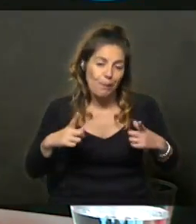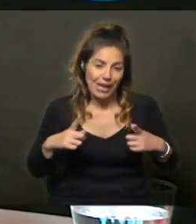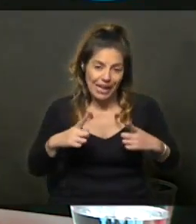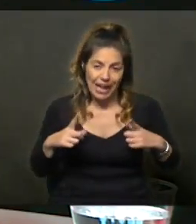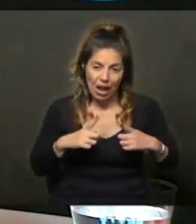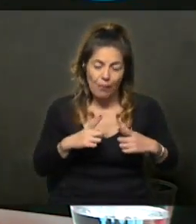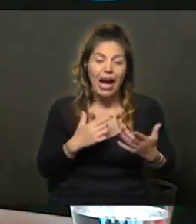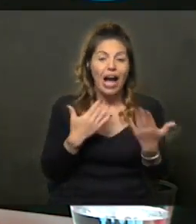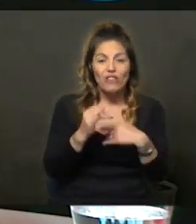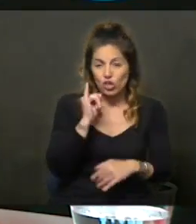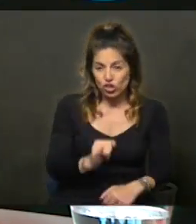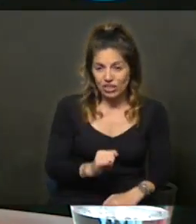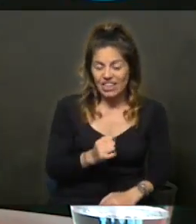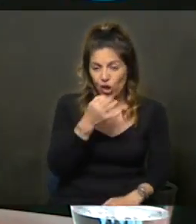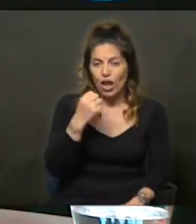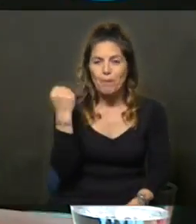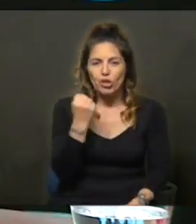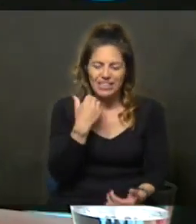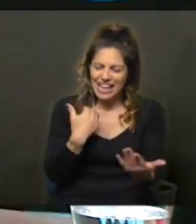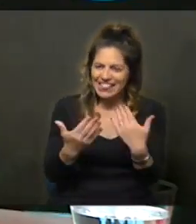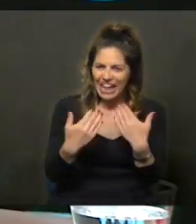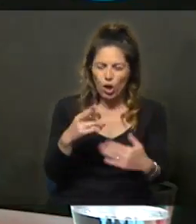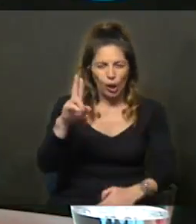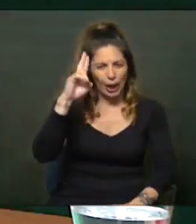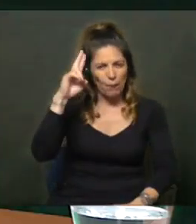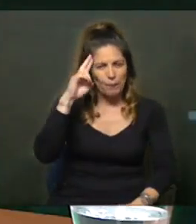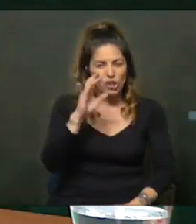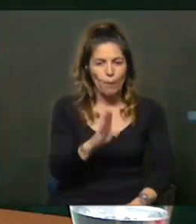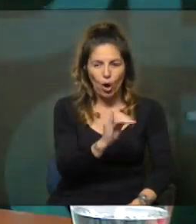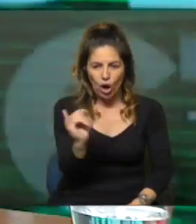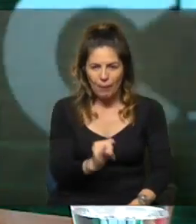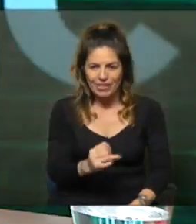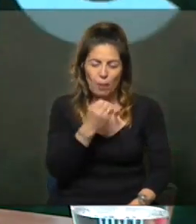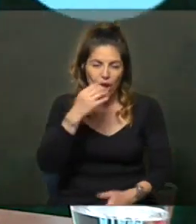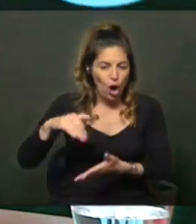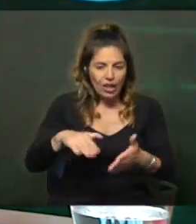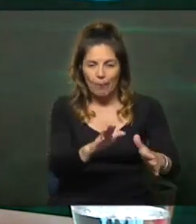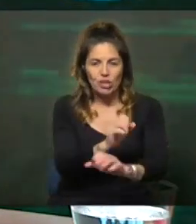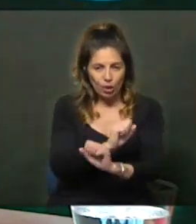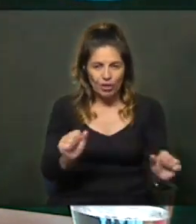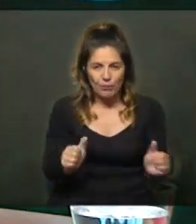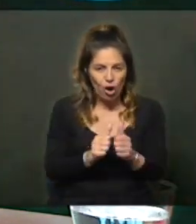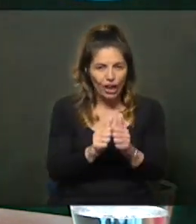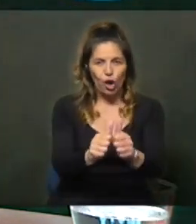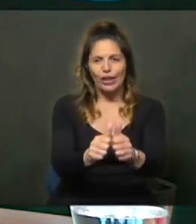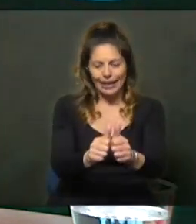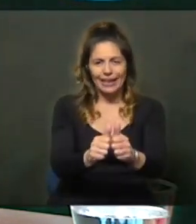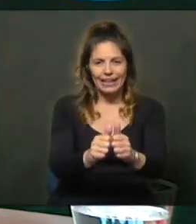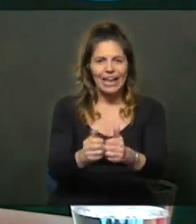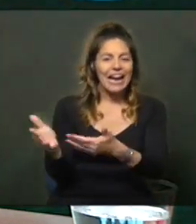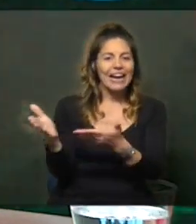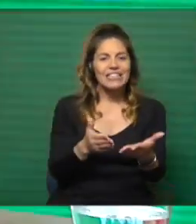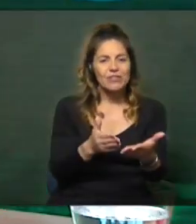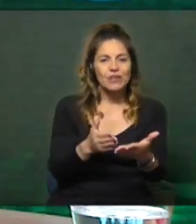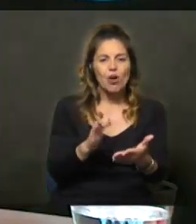habló Sí y destacó la importancia del diálogo y el respeto por la paz es el mejor camino que podemos recorrer eso decía Sergio maa recibimos a